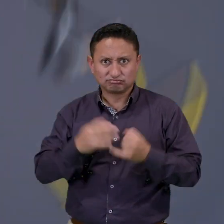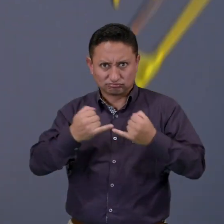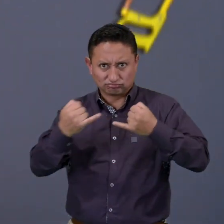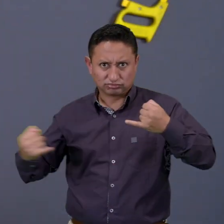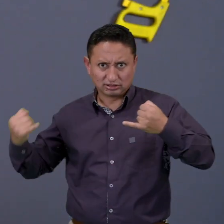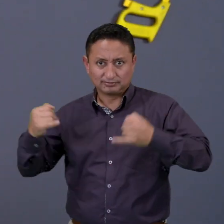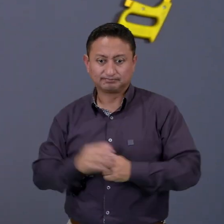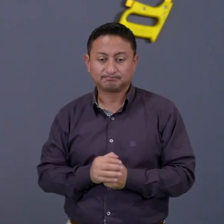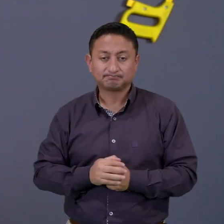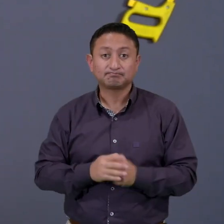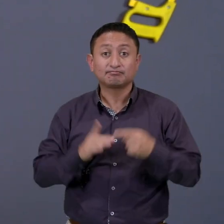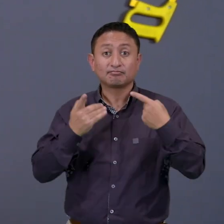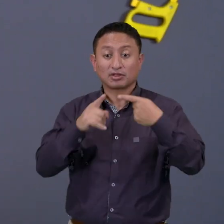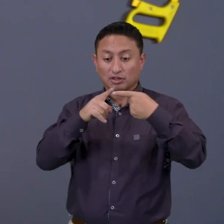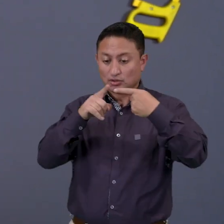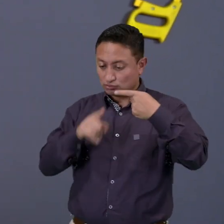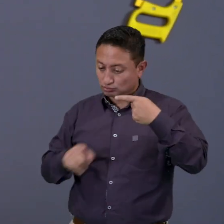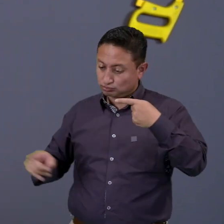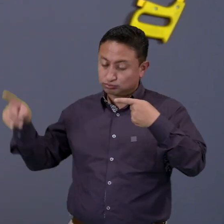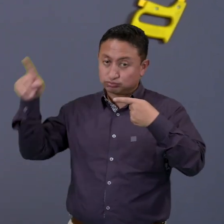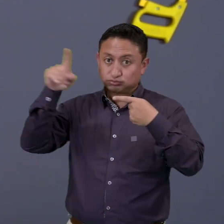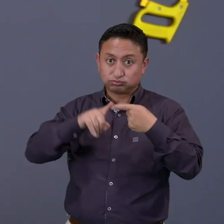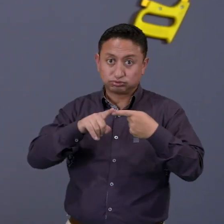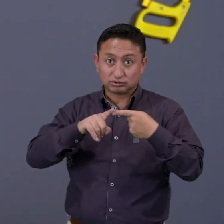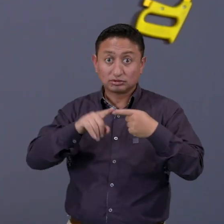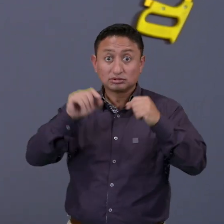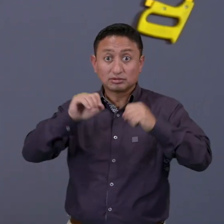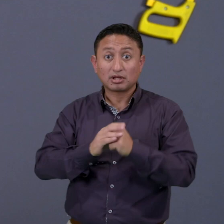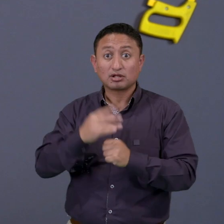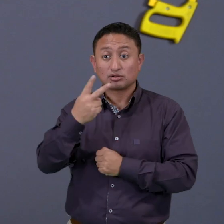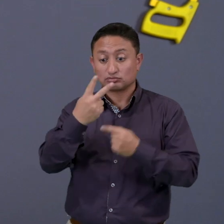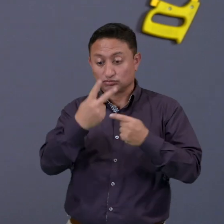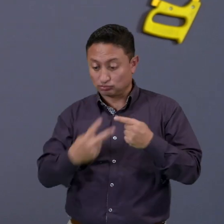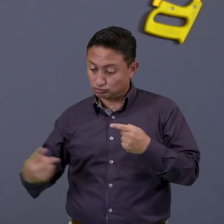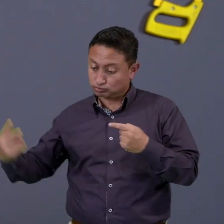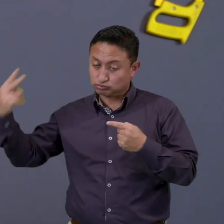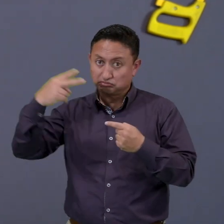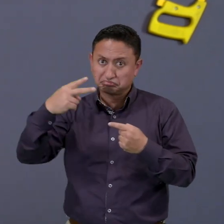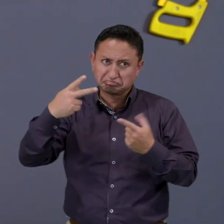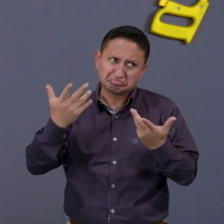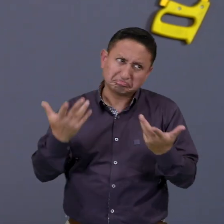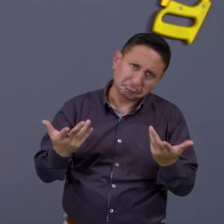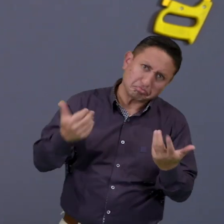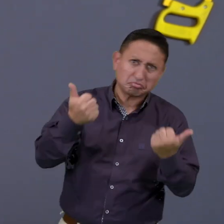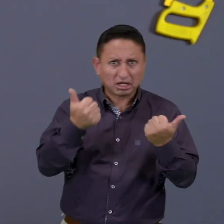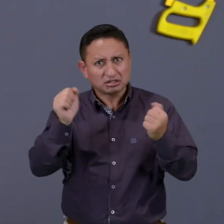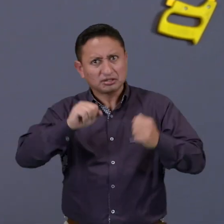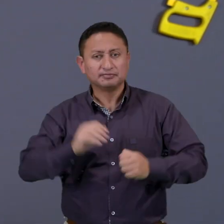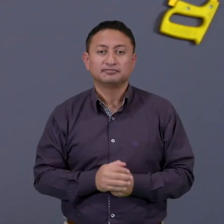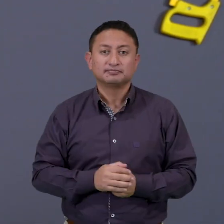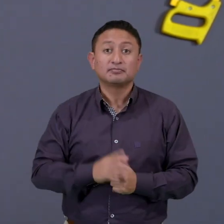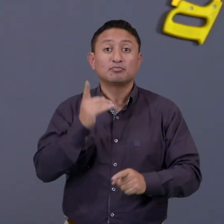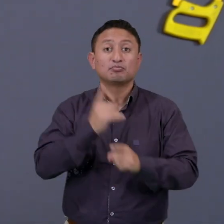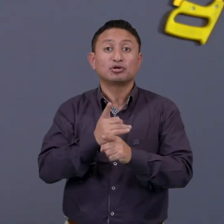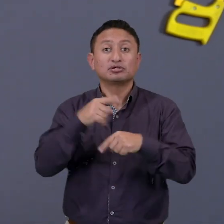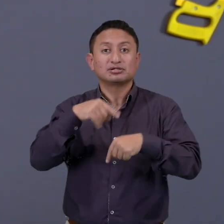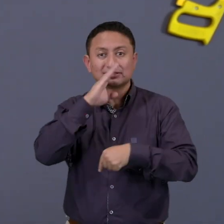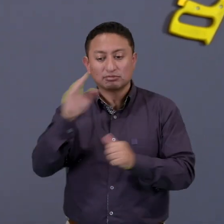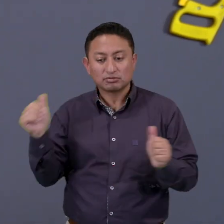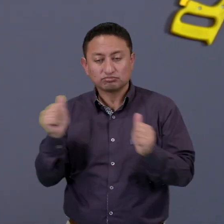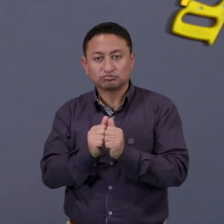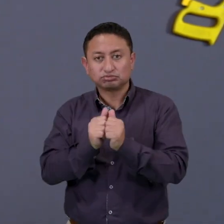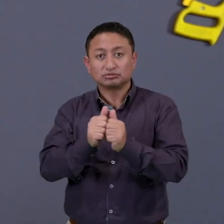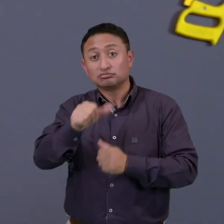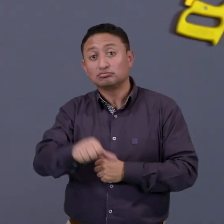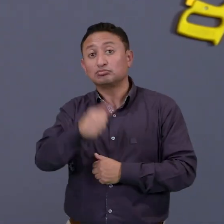metálico. Un circuito formado únicamente con los dos elementos anteriores puede resultar un poco útil, por lo que suele ir acompañado